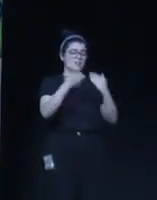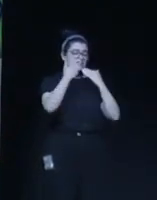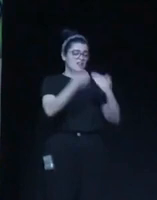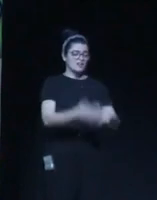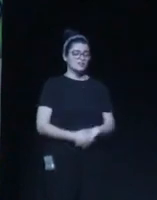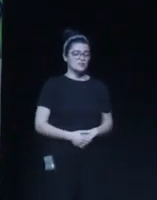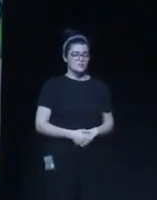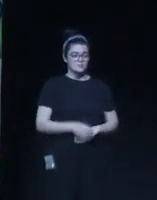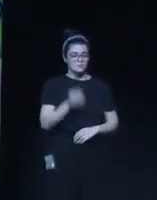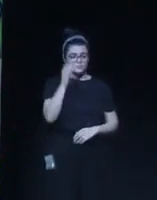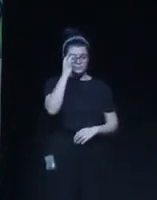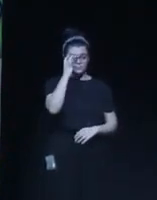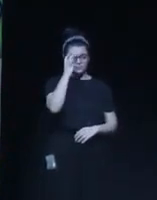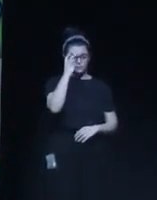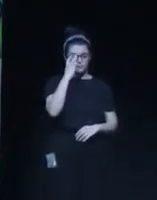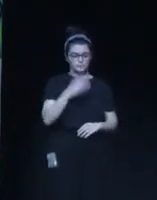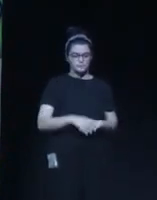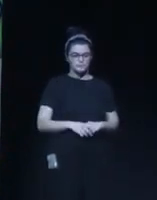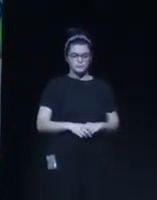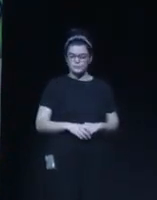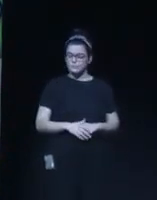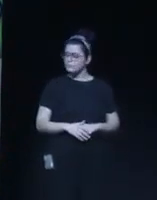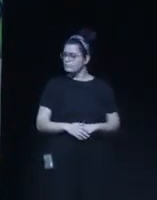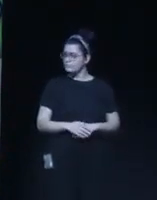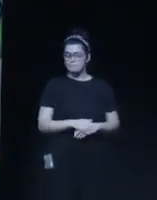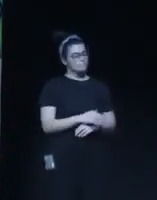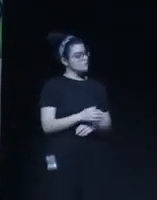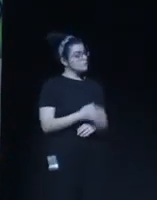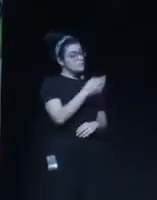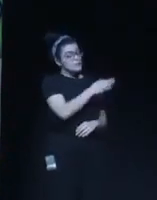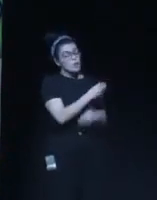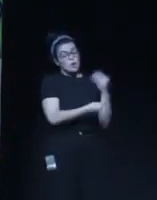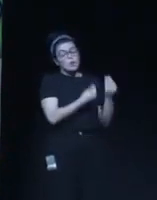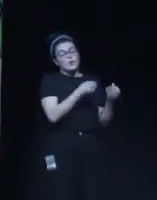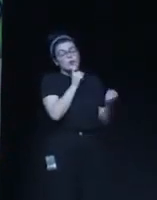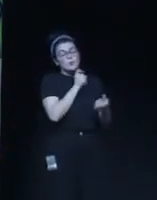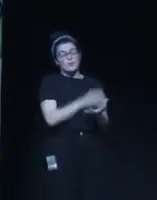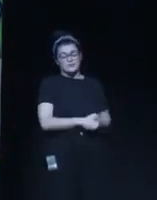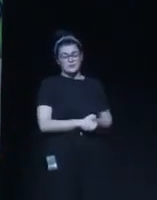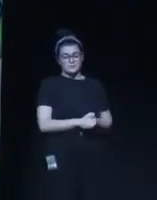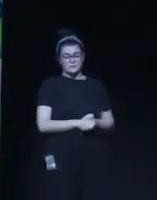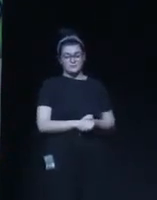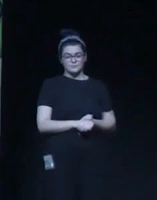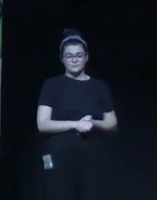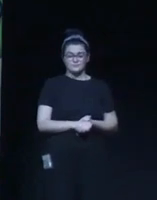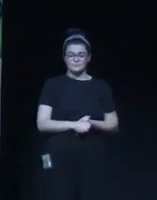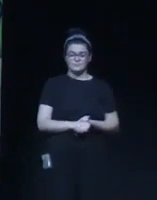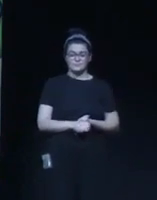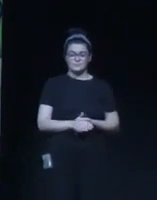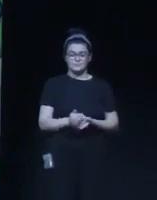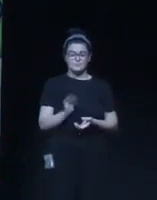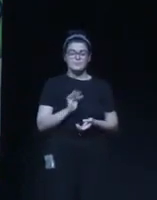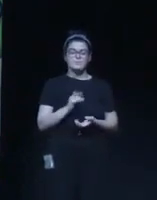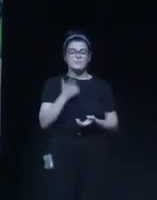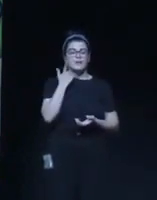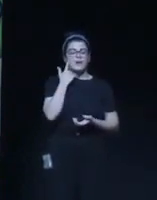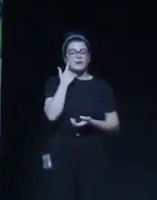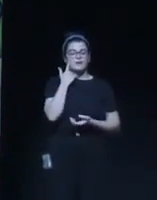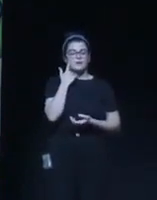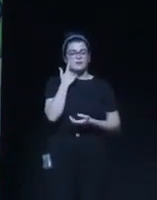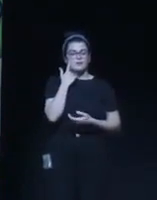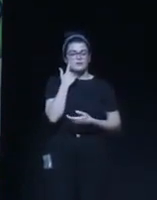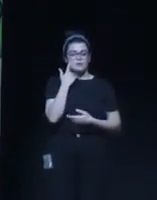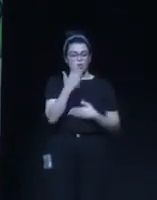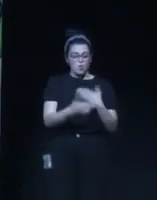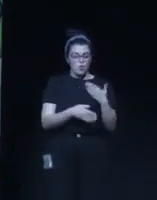bueno. ¿Cómo lo habéis hecho? ¿La que queréis? Sara, dale. ¿Cómo seguir? ¿Cómo? Pues, ¿cómo hemos aguantado?